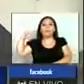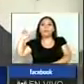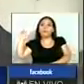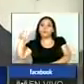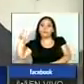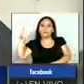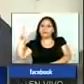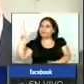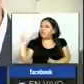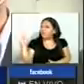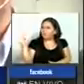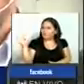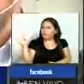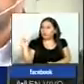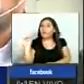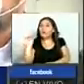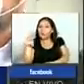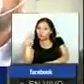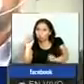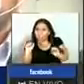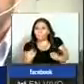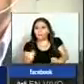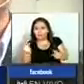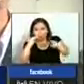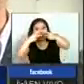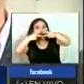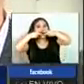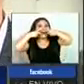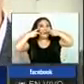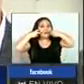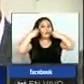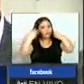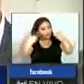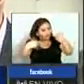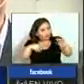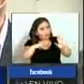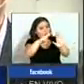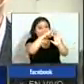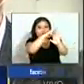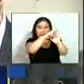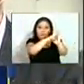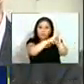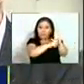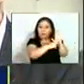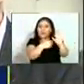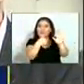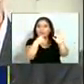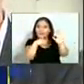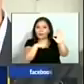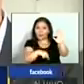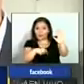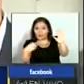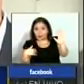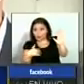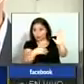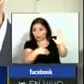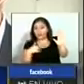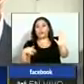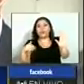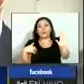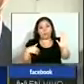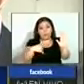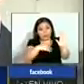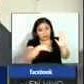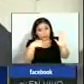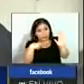que puedan tomar las pruebas bajo los lineamientos y protocolos establecidos tanto por el Instituto Nacional de